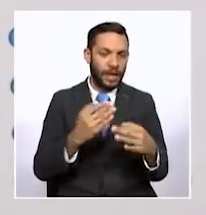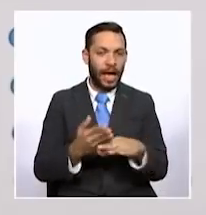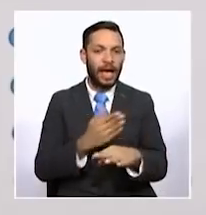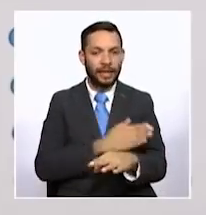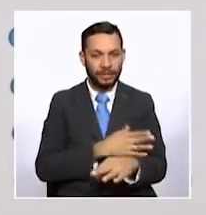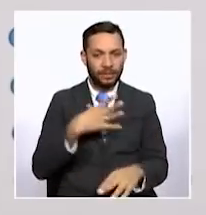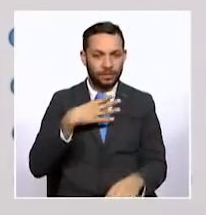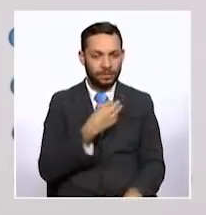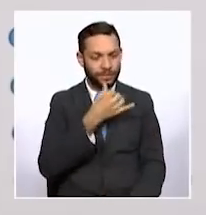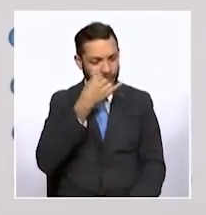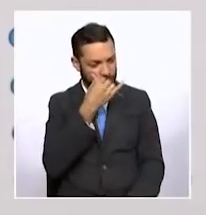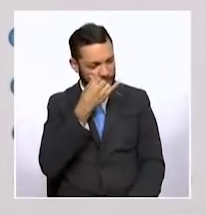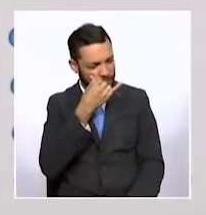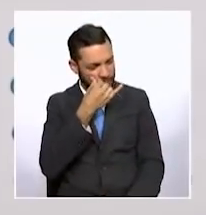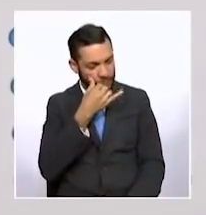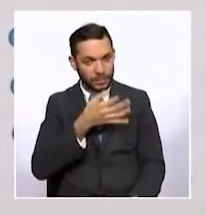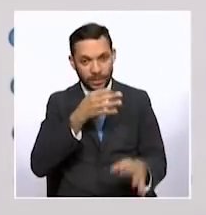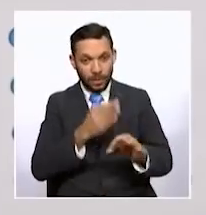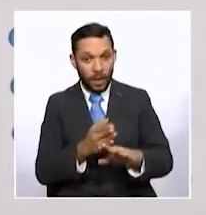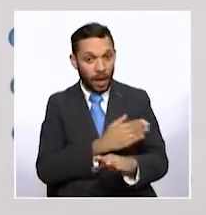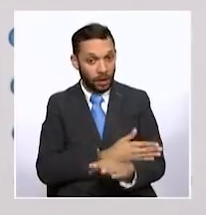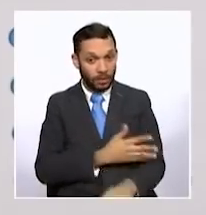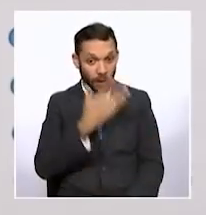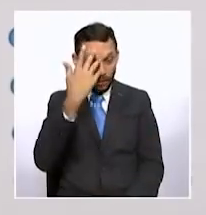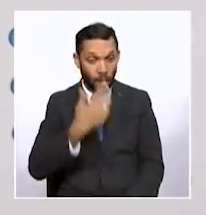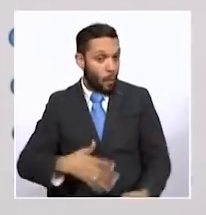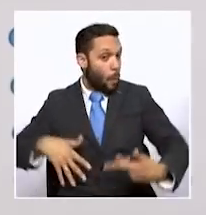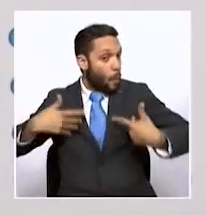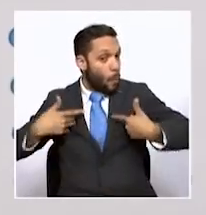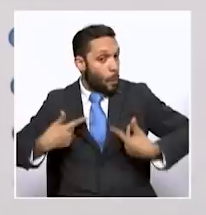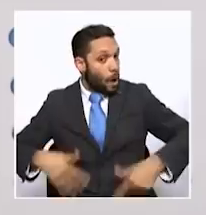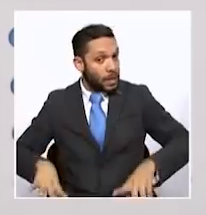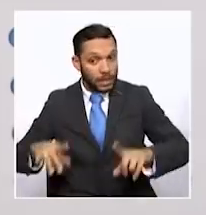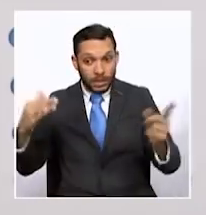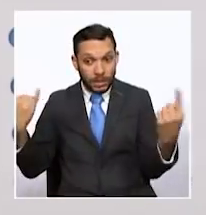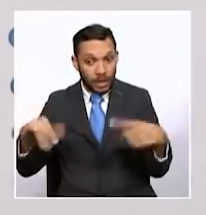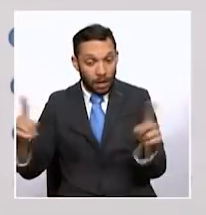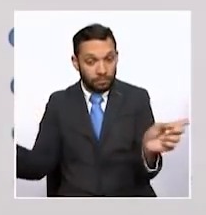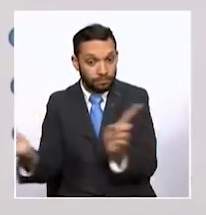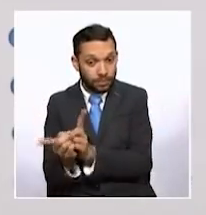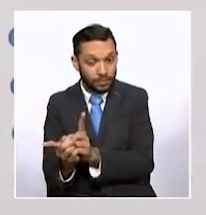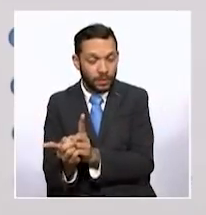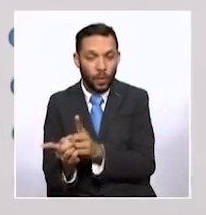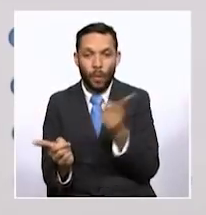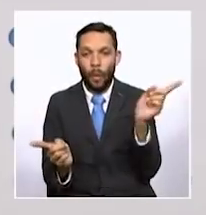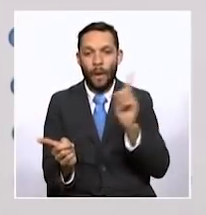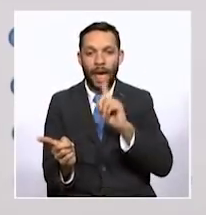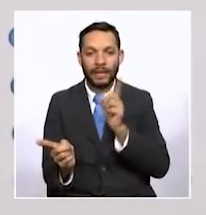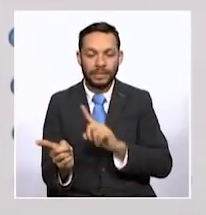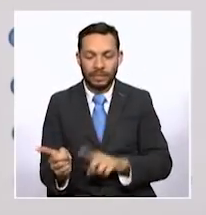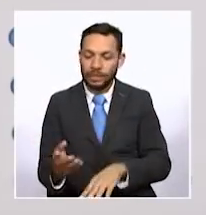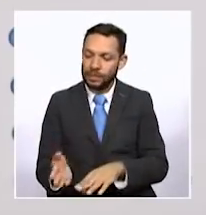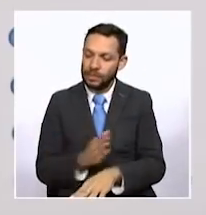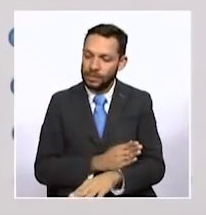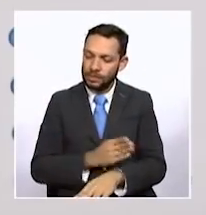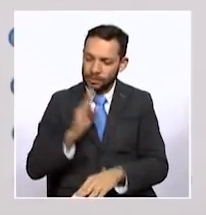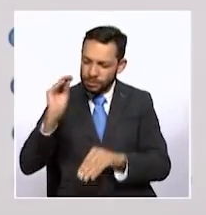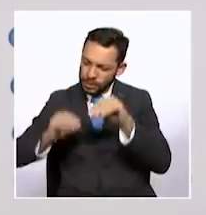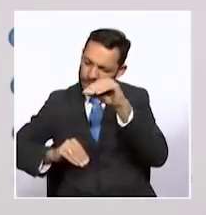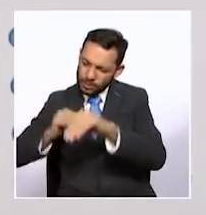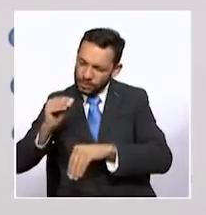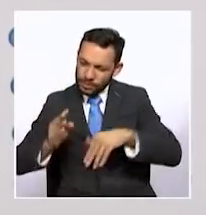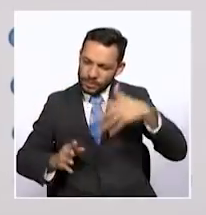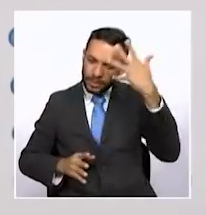debemos tener un diagnóstico claro. O sea, el término de artroscopias diagnósticas ya a nuestro nivel no debe existir, porque tenemos exámenes